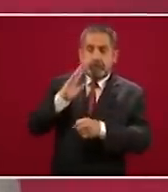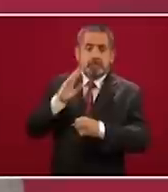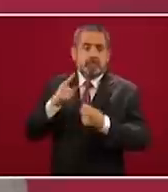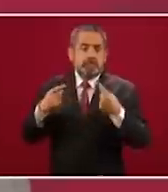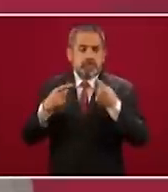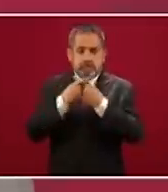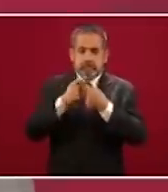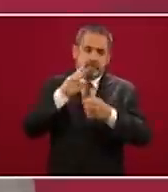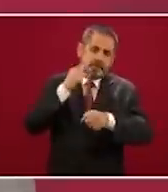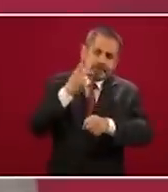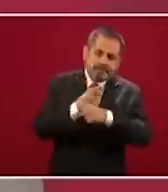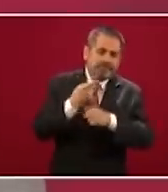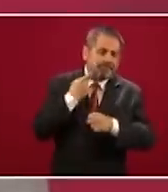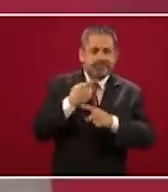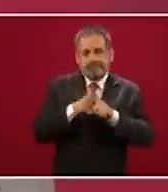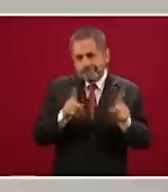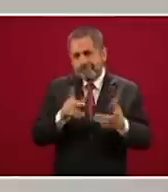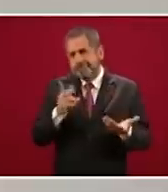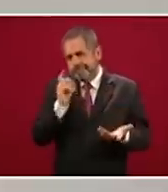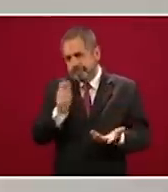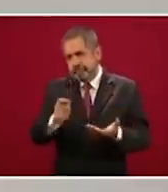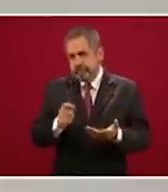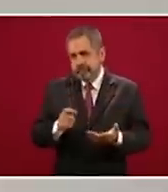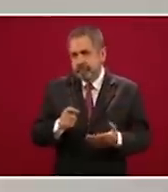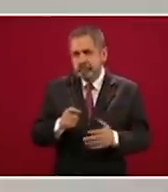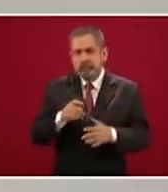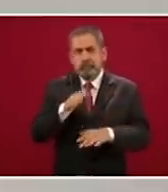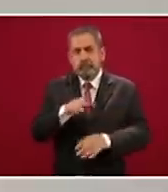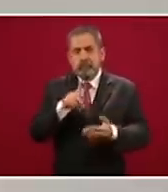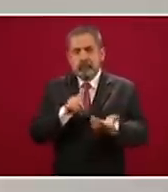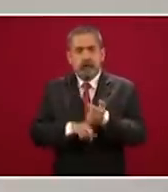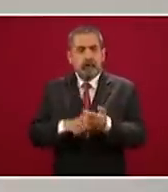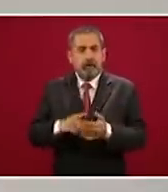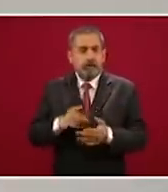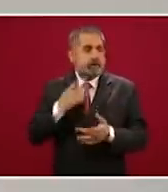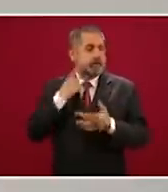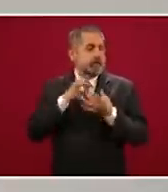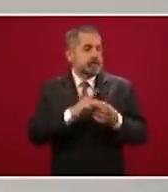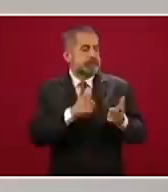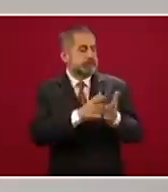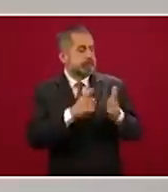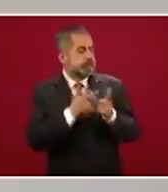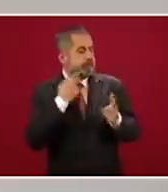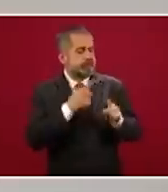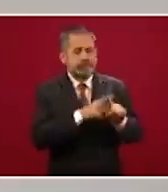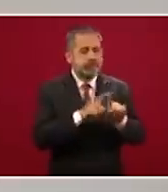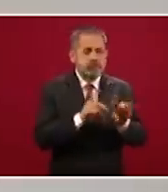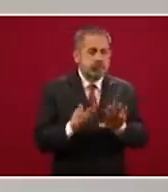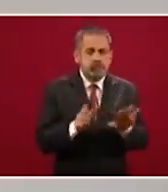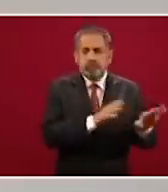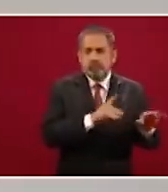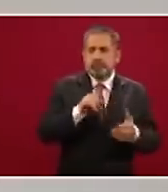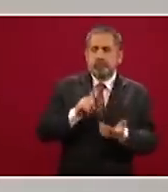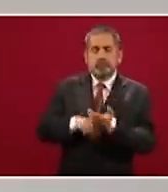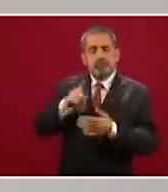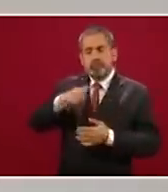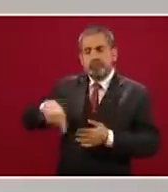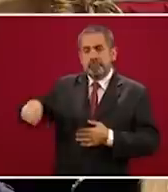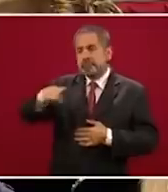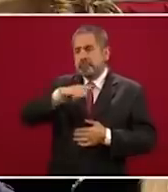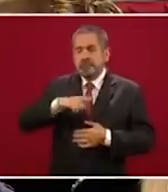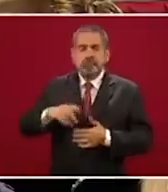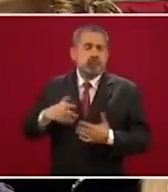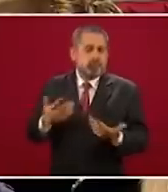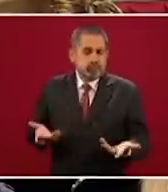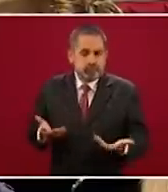políticas. Cuando hablamos de voluntades políticas, no me quiero referir a la política partidaria o la política política, sino la